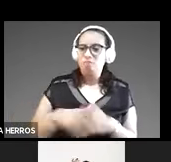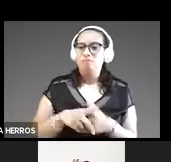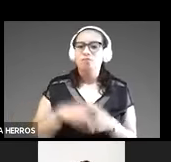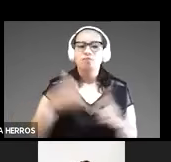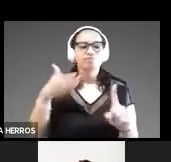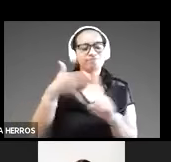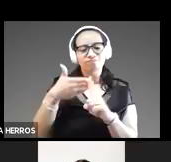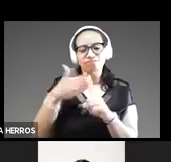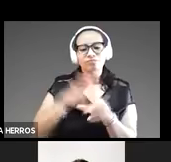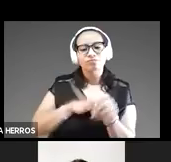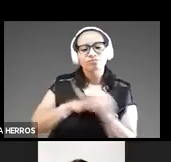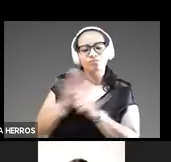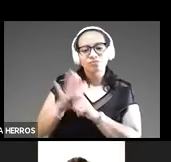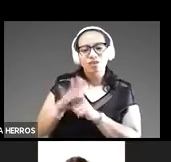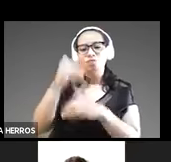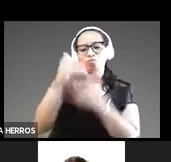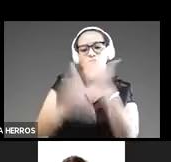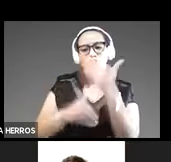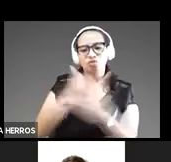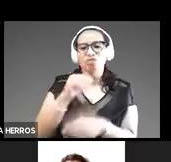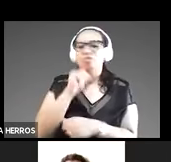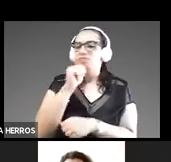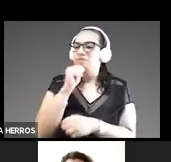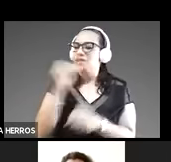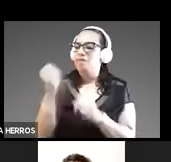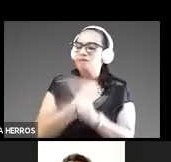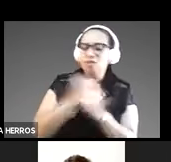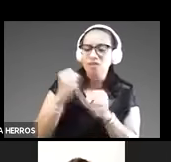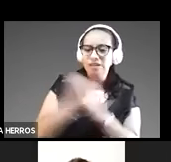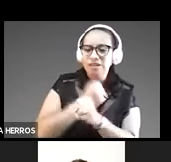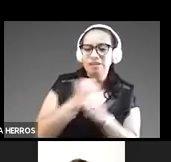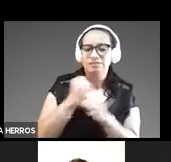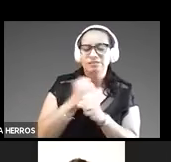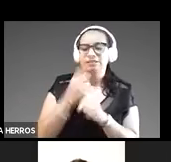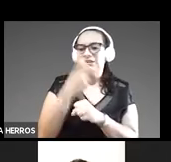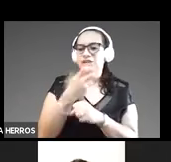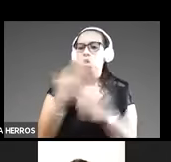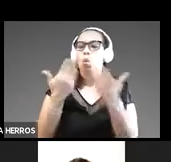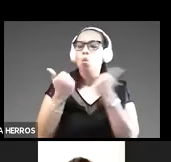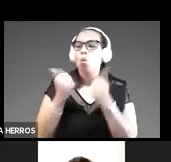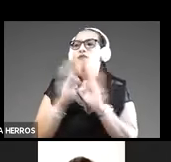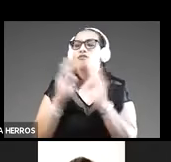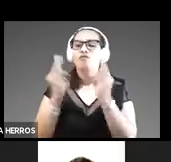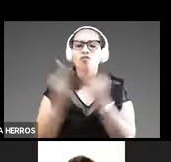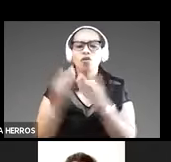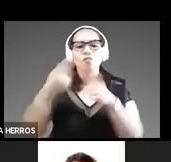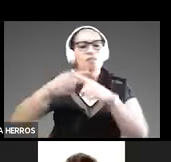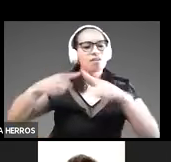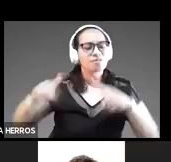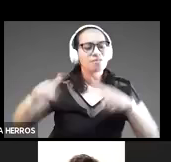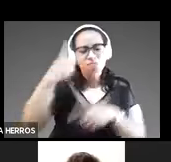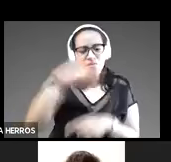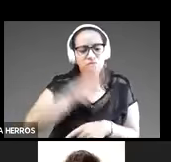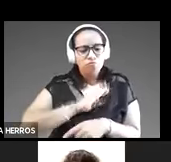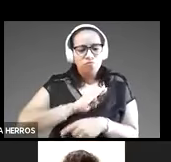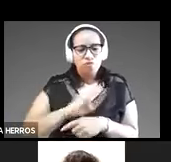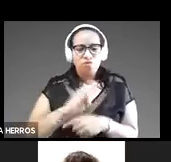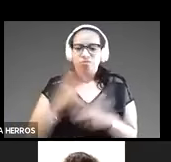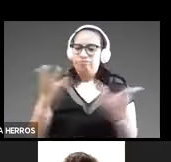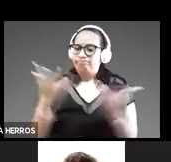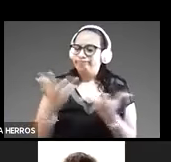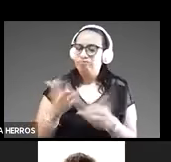enfocándolas hacia procesos de no violencia, y no hay otra forma de poder hacerlas